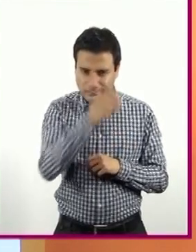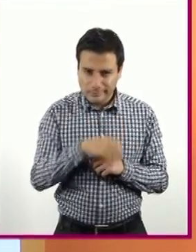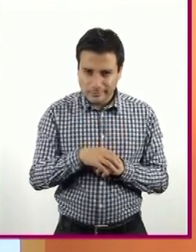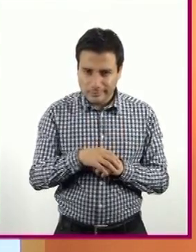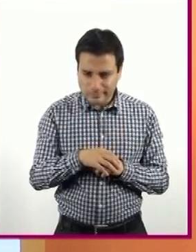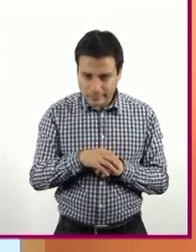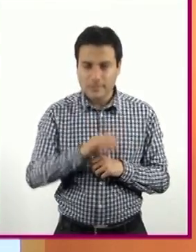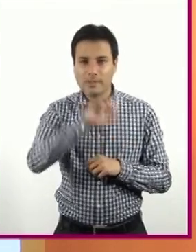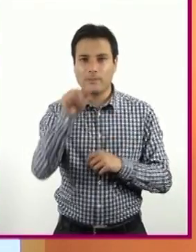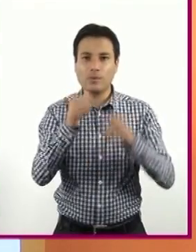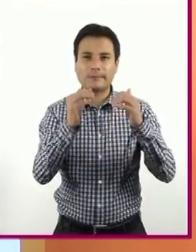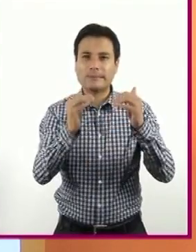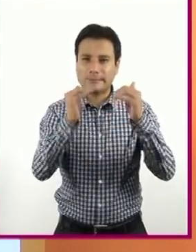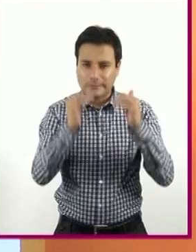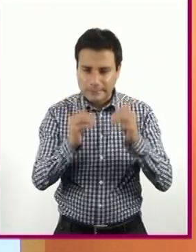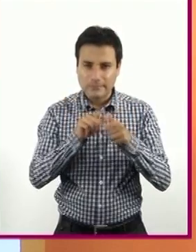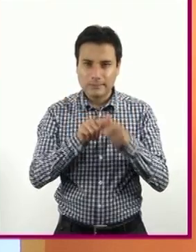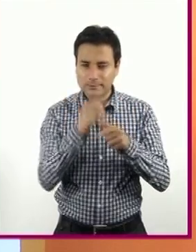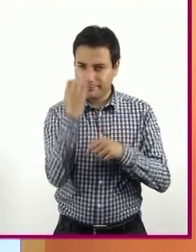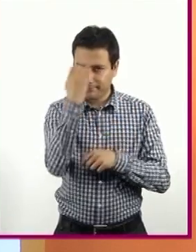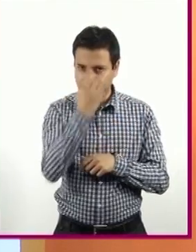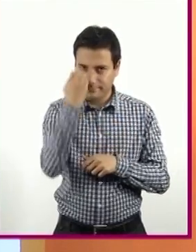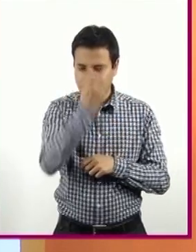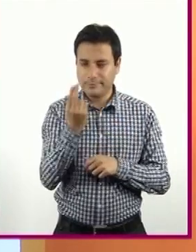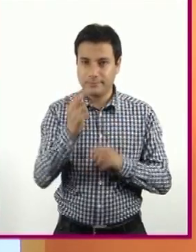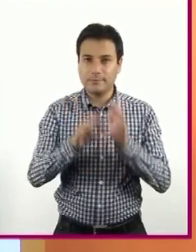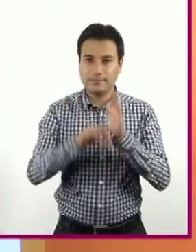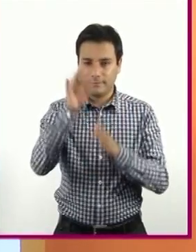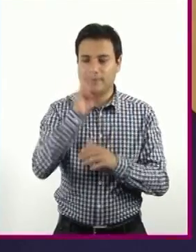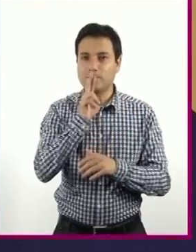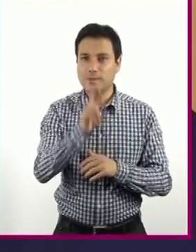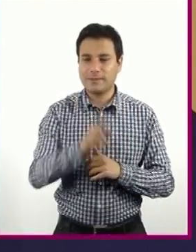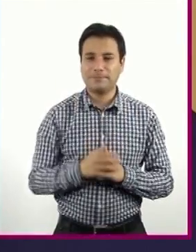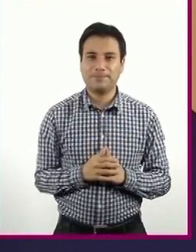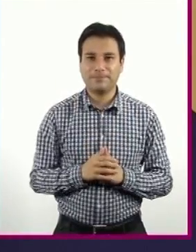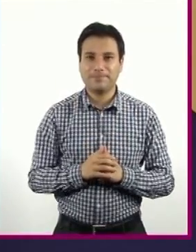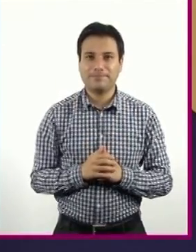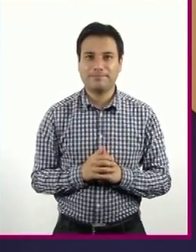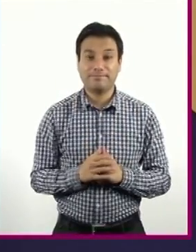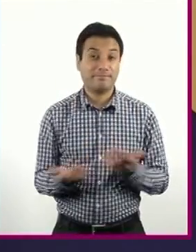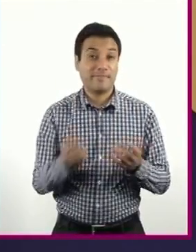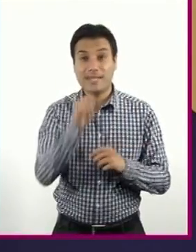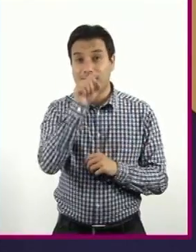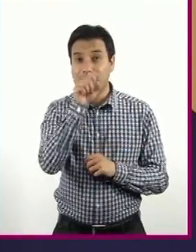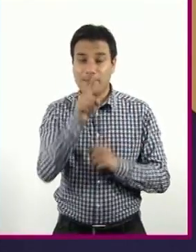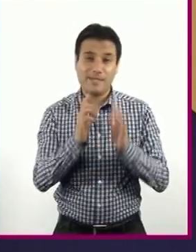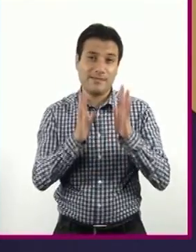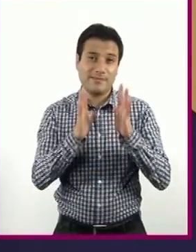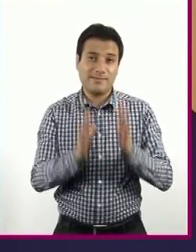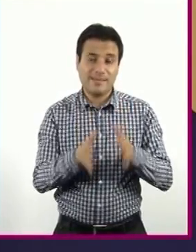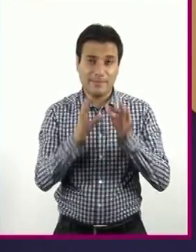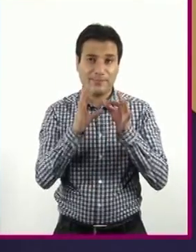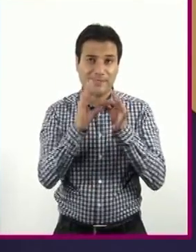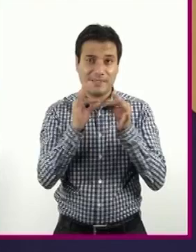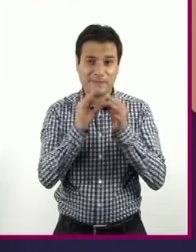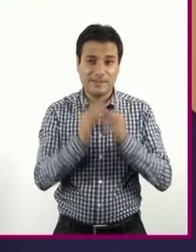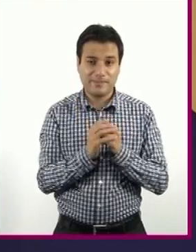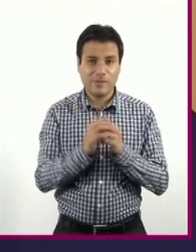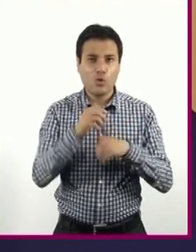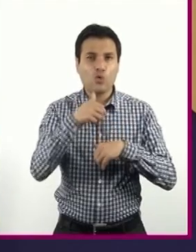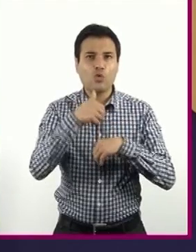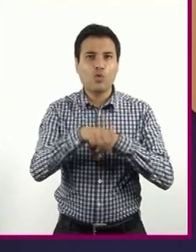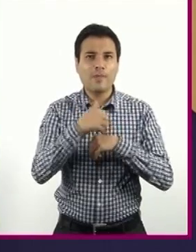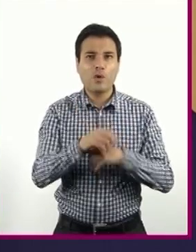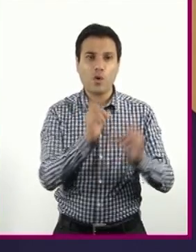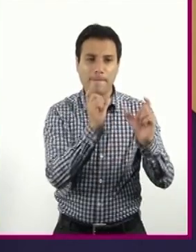términos para encontrar un resultado o la constante. También aprendimos a completar una sucesión numérica,